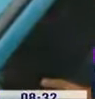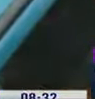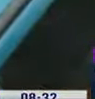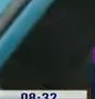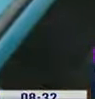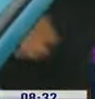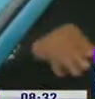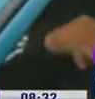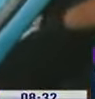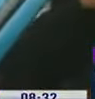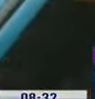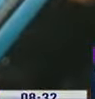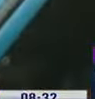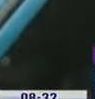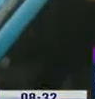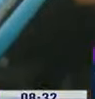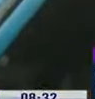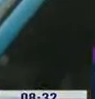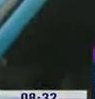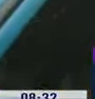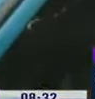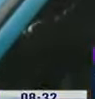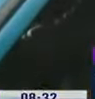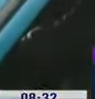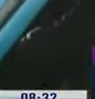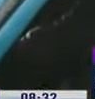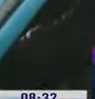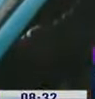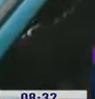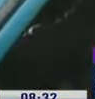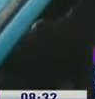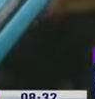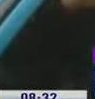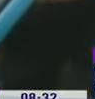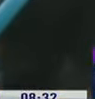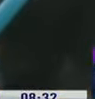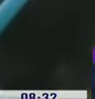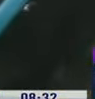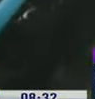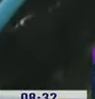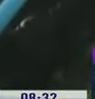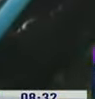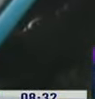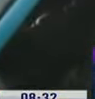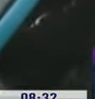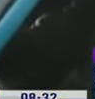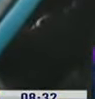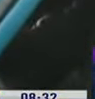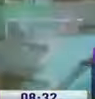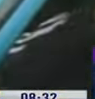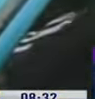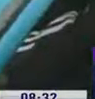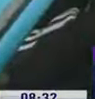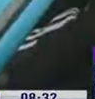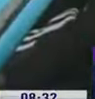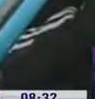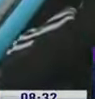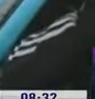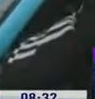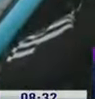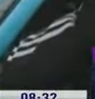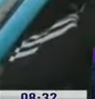No, estoy manejando sin papel. O sea, tiene doble infracción. Doble infracción, ve. Estamos fregados ahorita. En